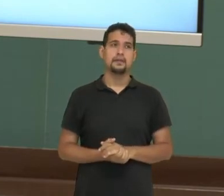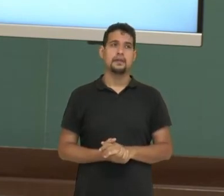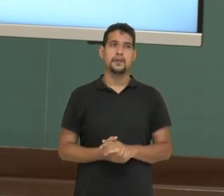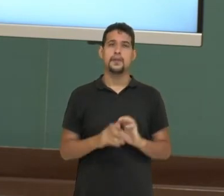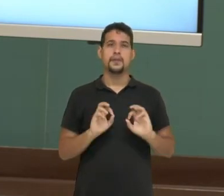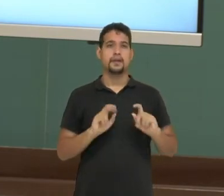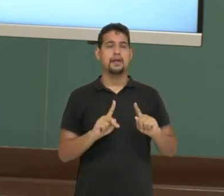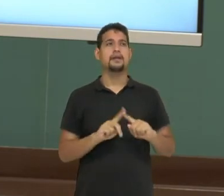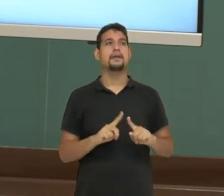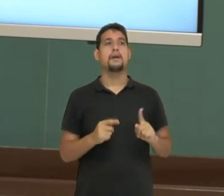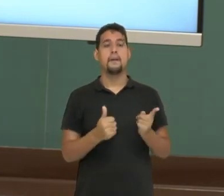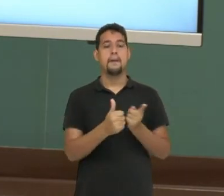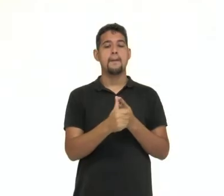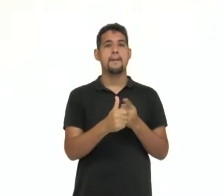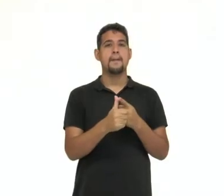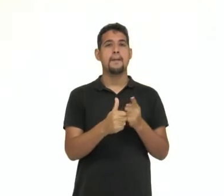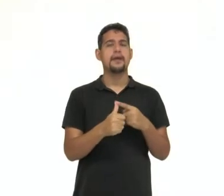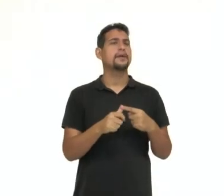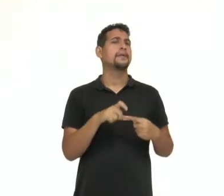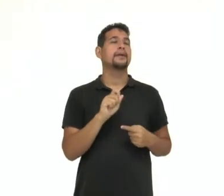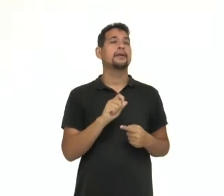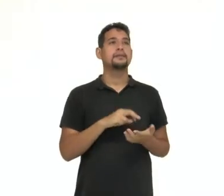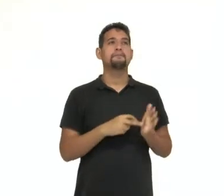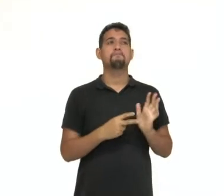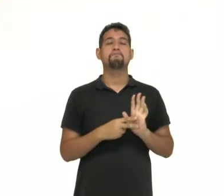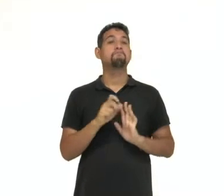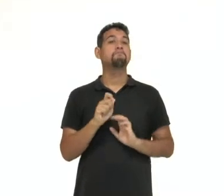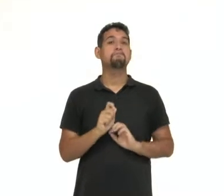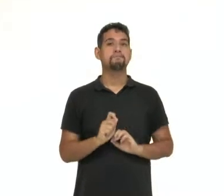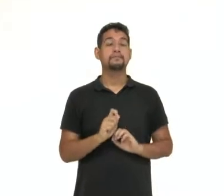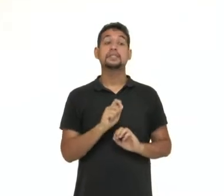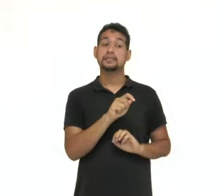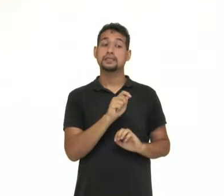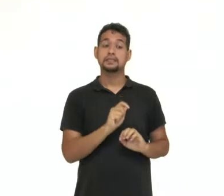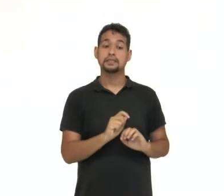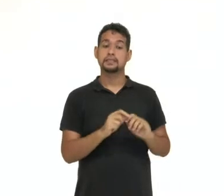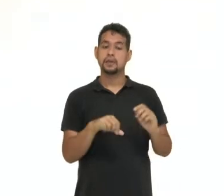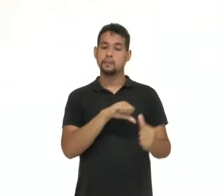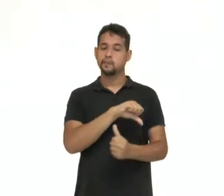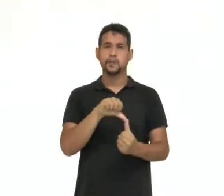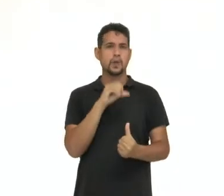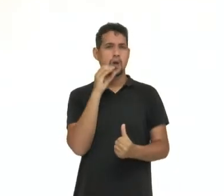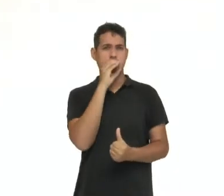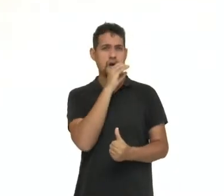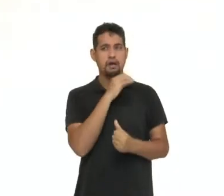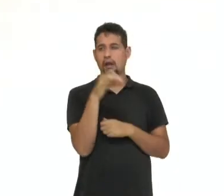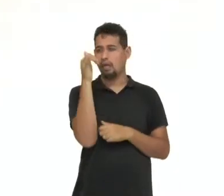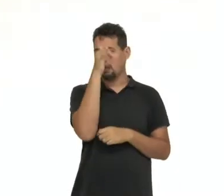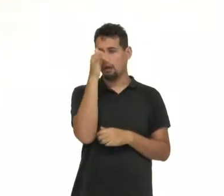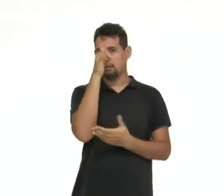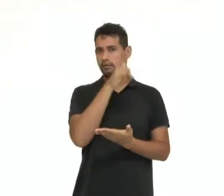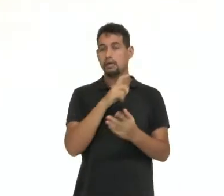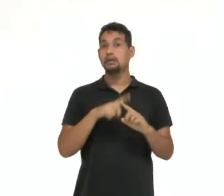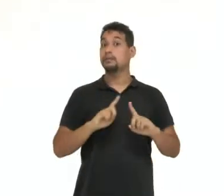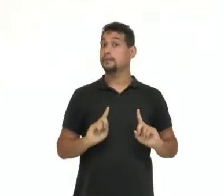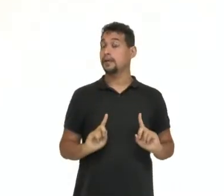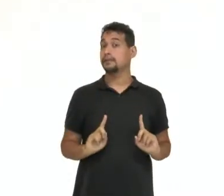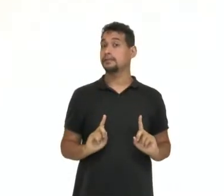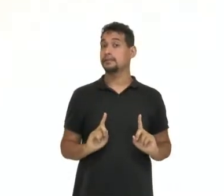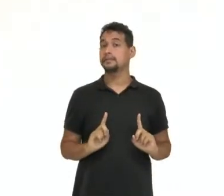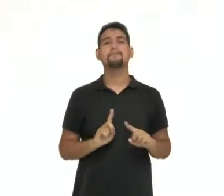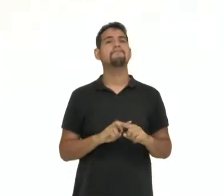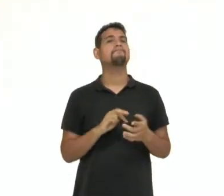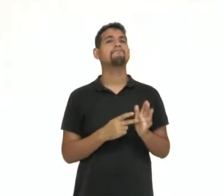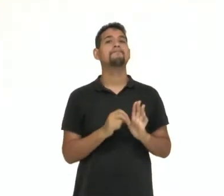Bueno, lo primero ha sido citado como prueba de que el cambio climático es una tontería, mientras que